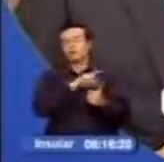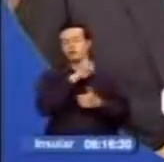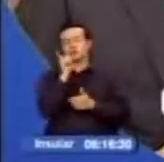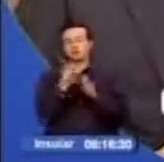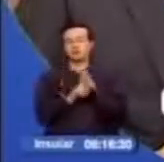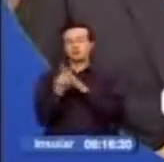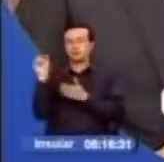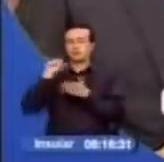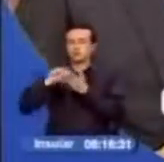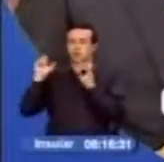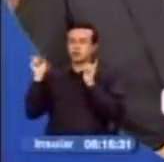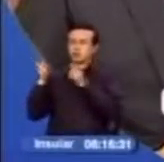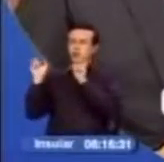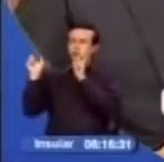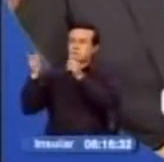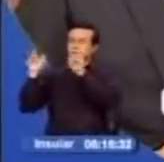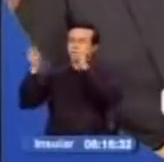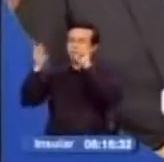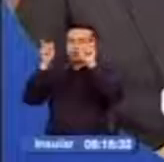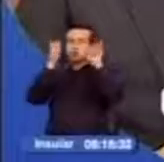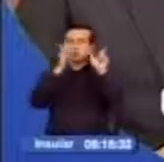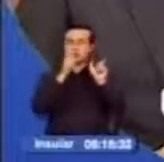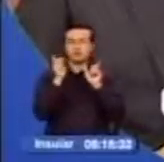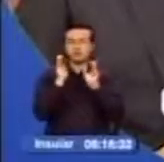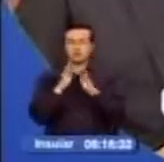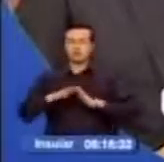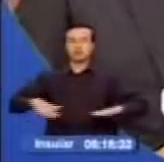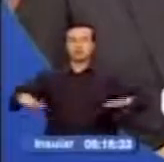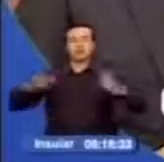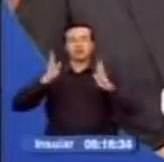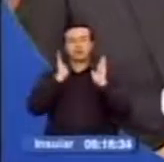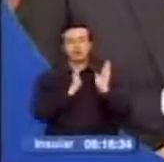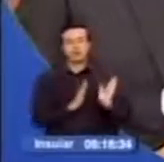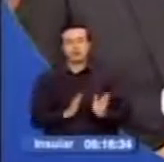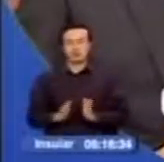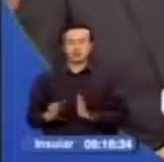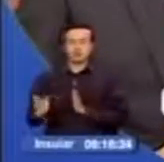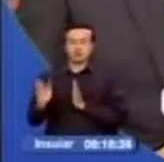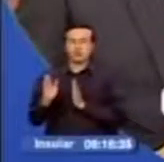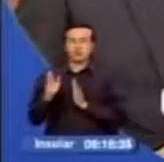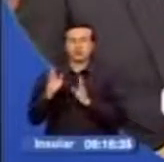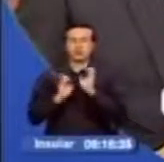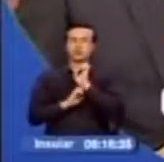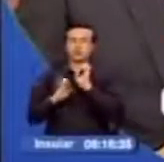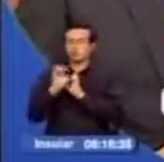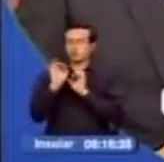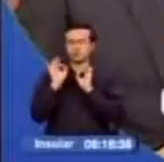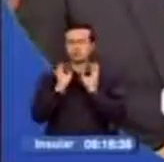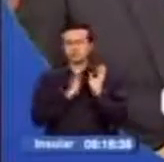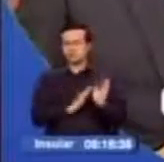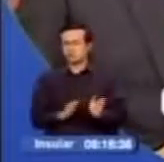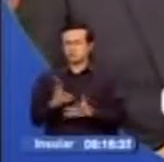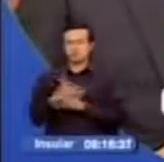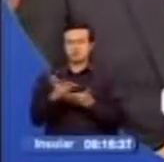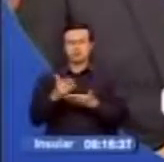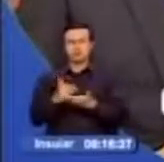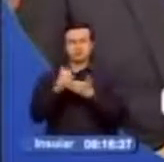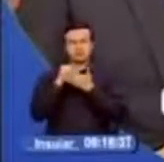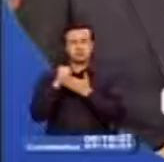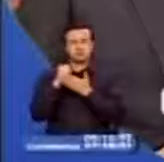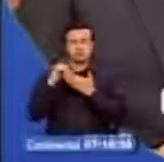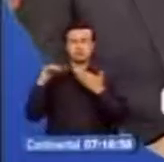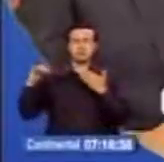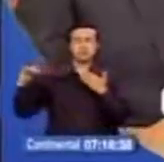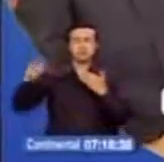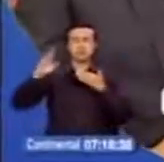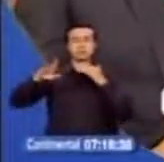de ciudades intermedias, en regiones debidamente estructuradas, que permitan a esas ciudades intermedias darle